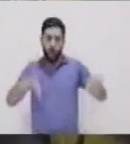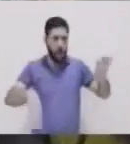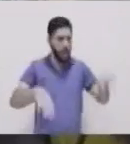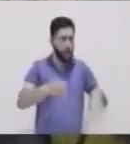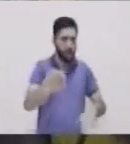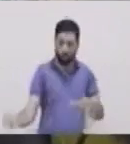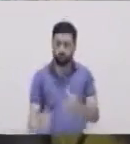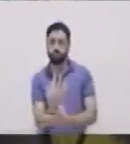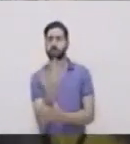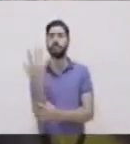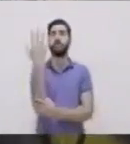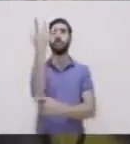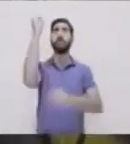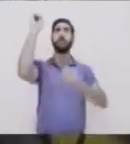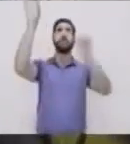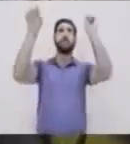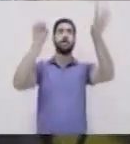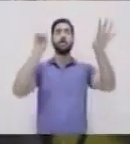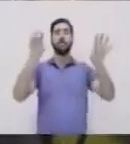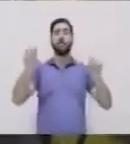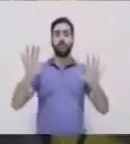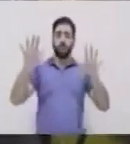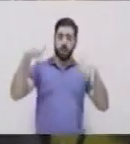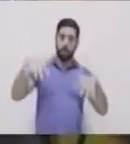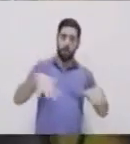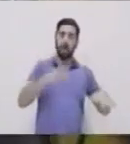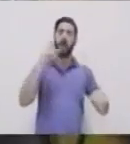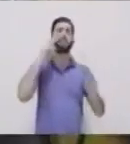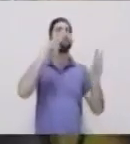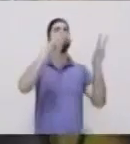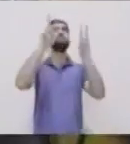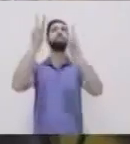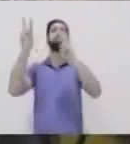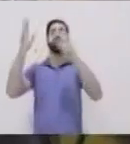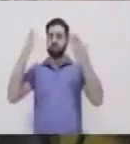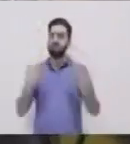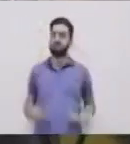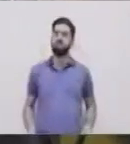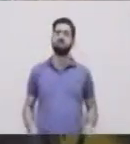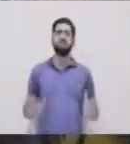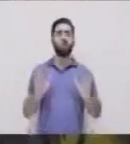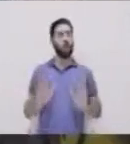surco y estrellas en el mar.